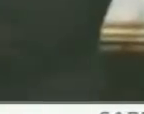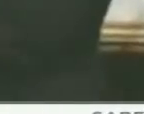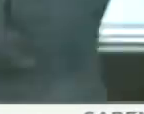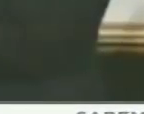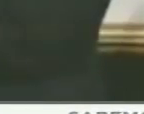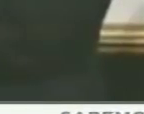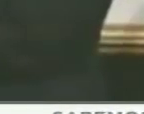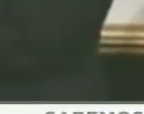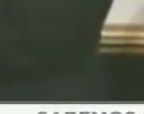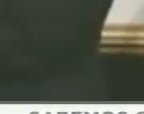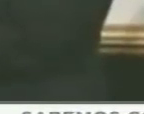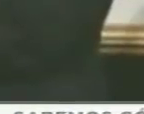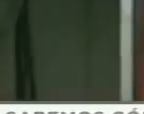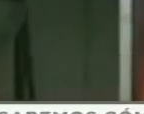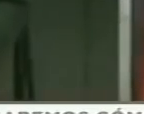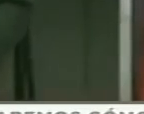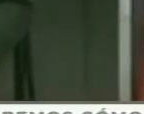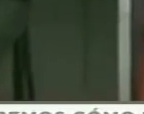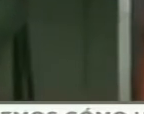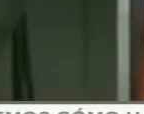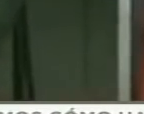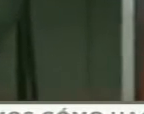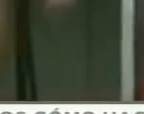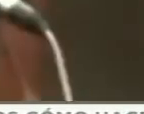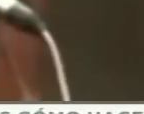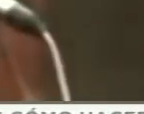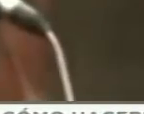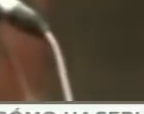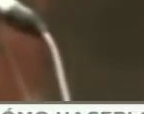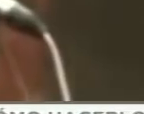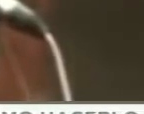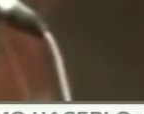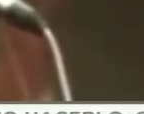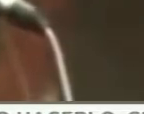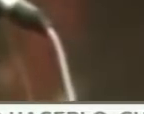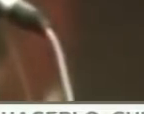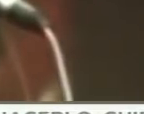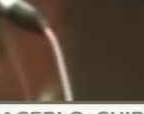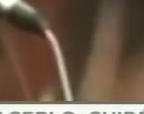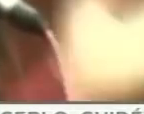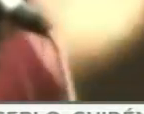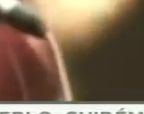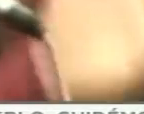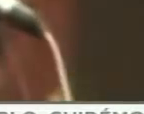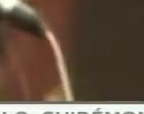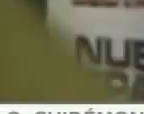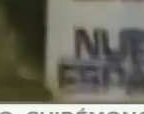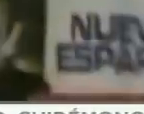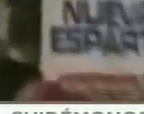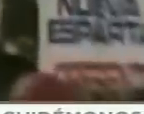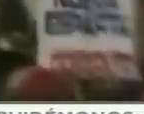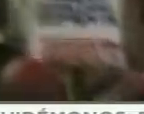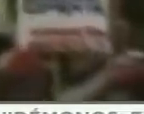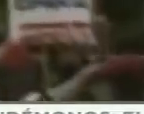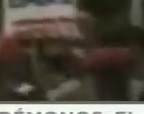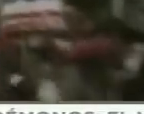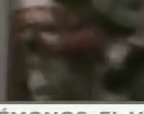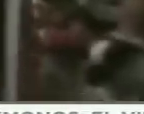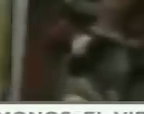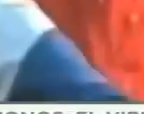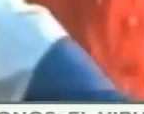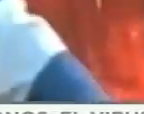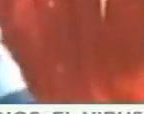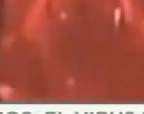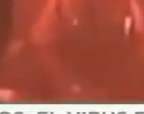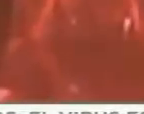Una naciente revolución. Un presidente comprometido con la esperanza de un pueblo. Chávez